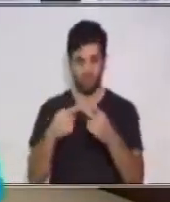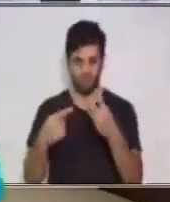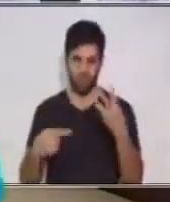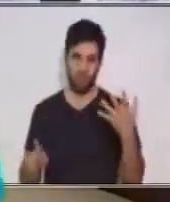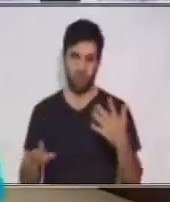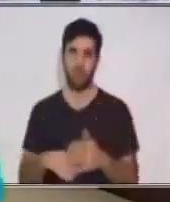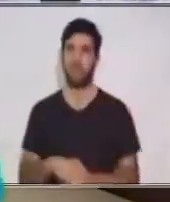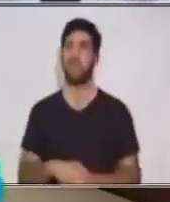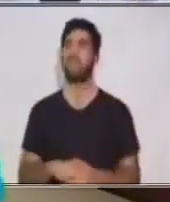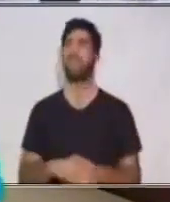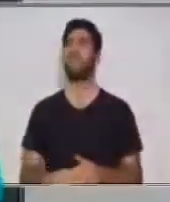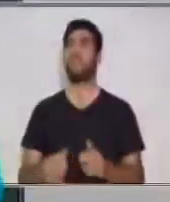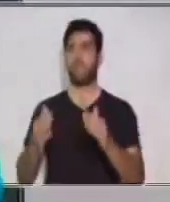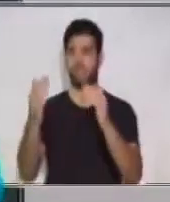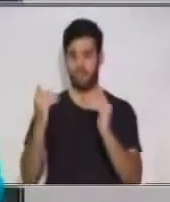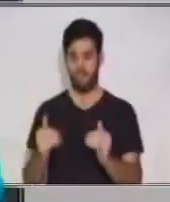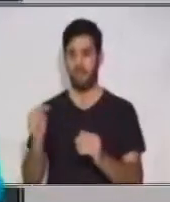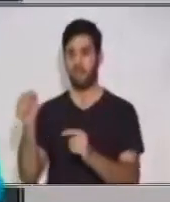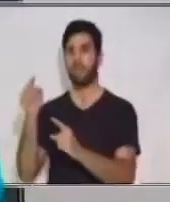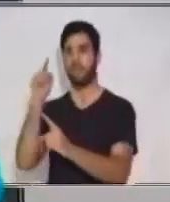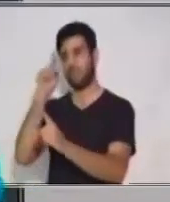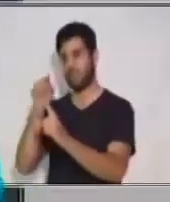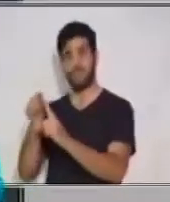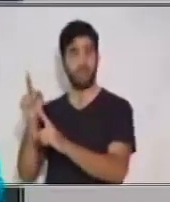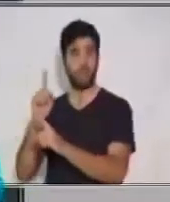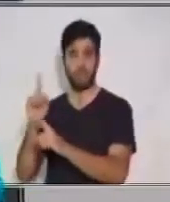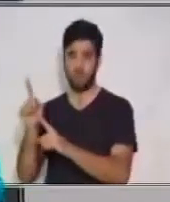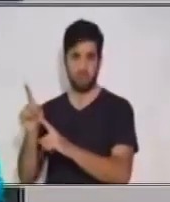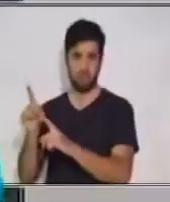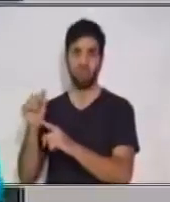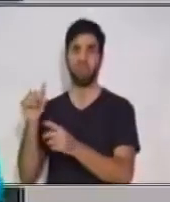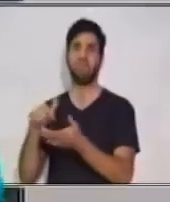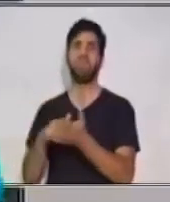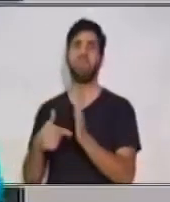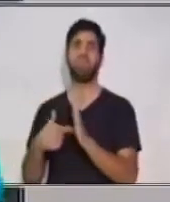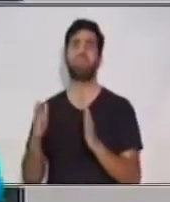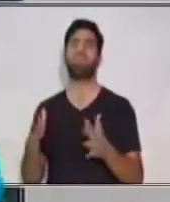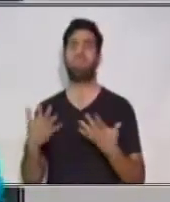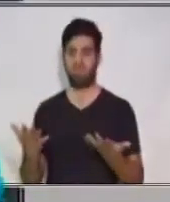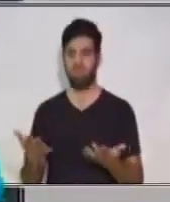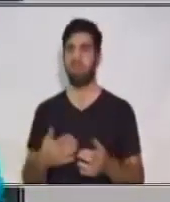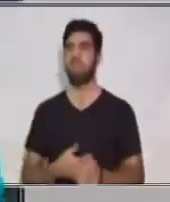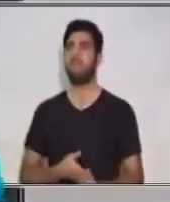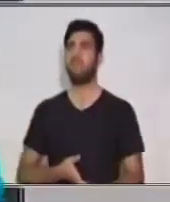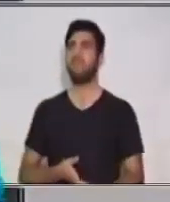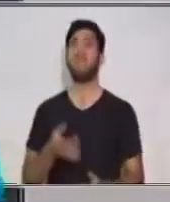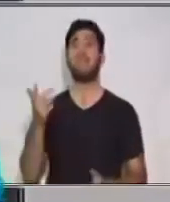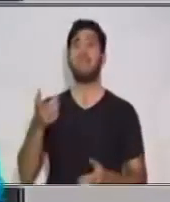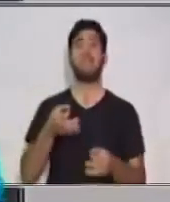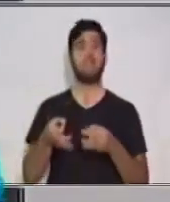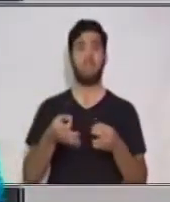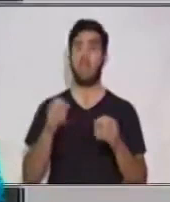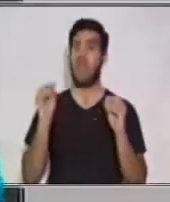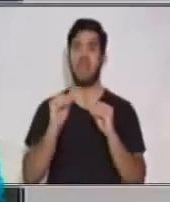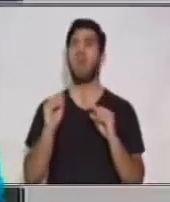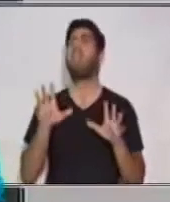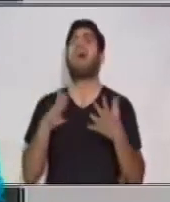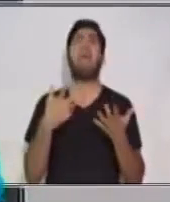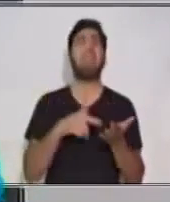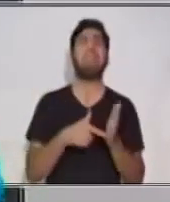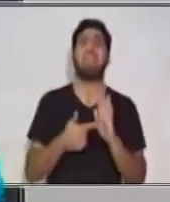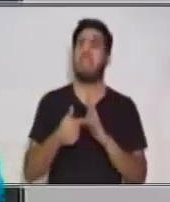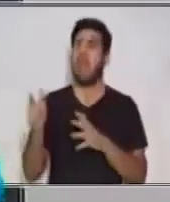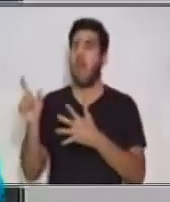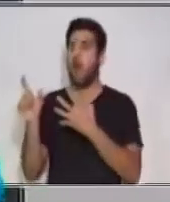específicos, a comparación de lo que son los artículos indeterminantes, que no nos van a explicar